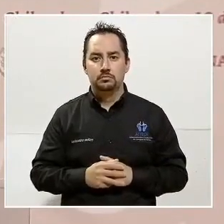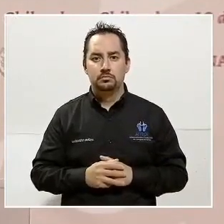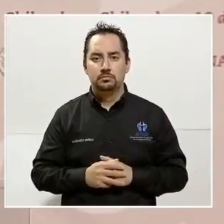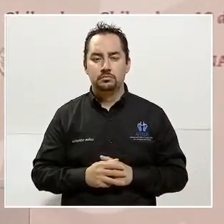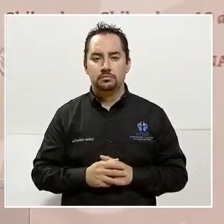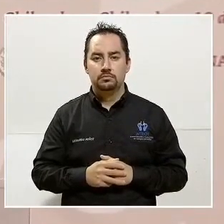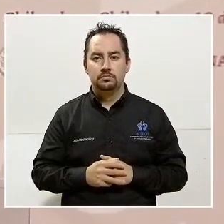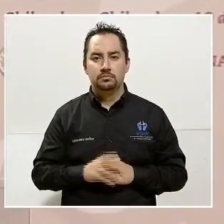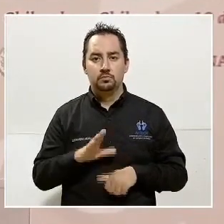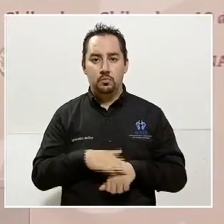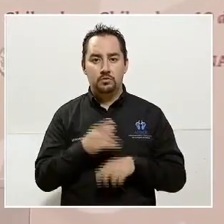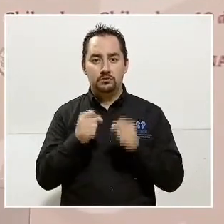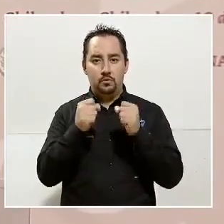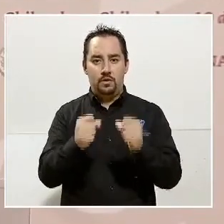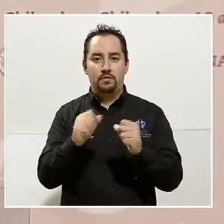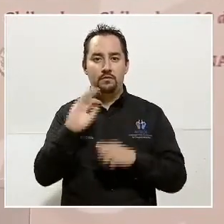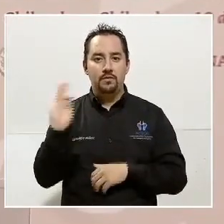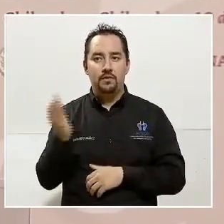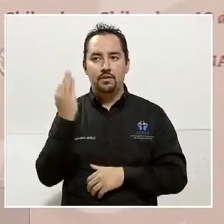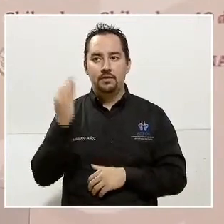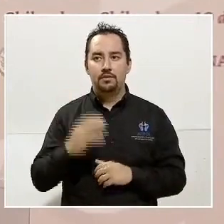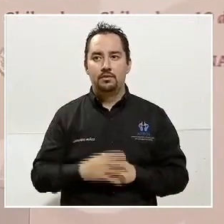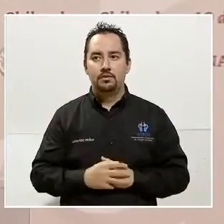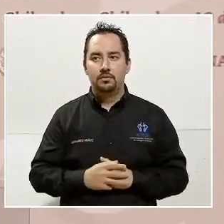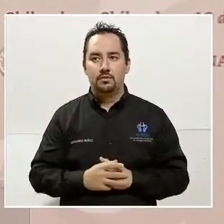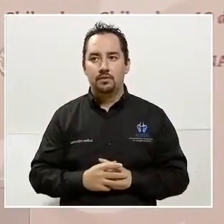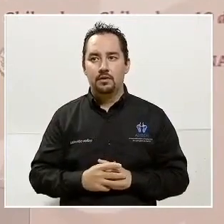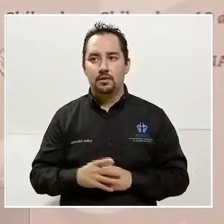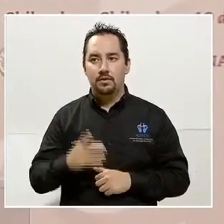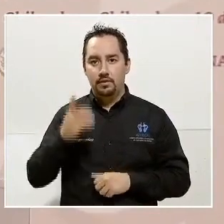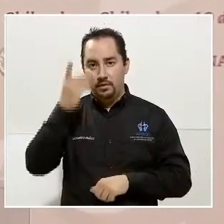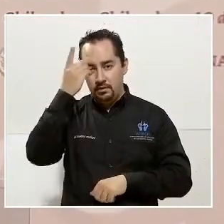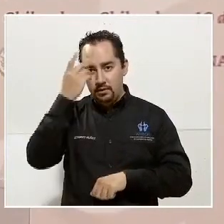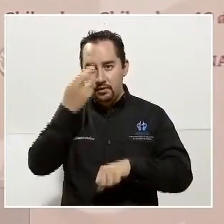de Seguridad Federal. ¿Cómo es? Dirección